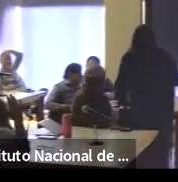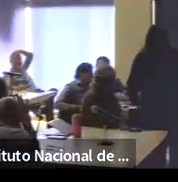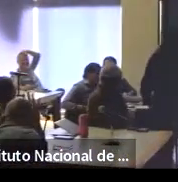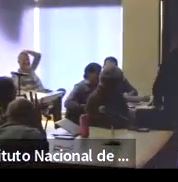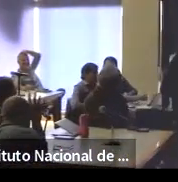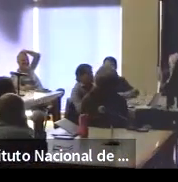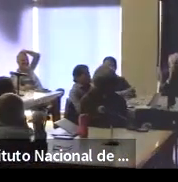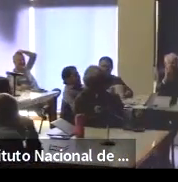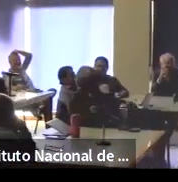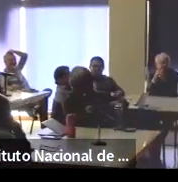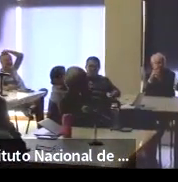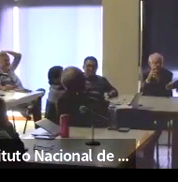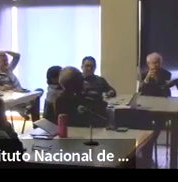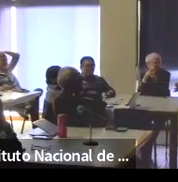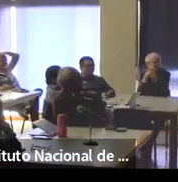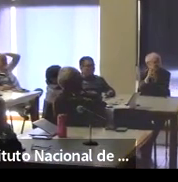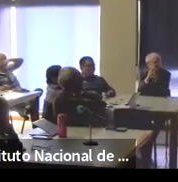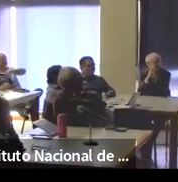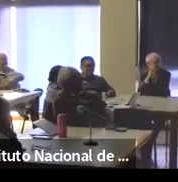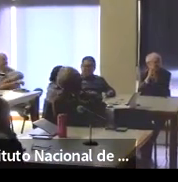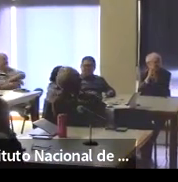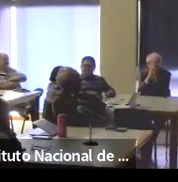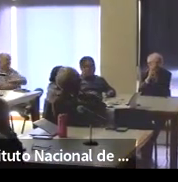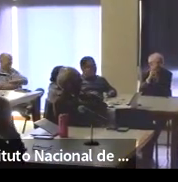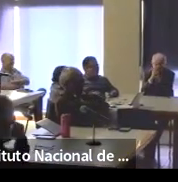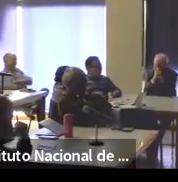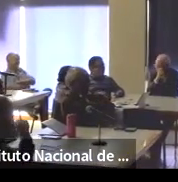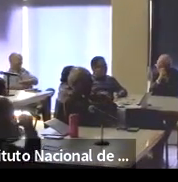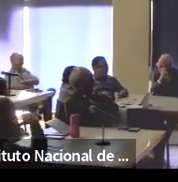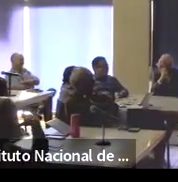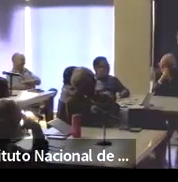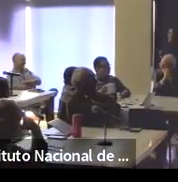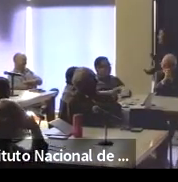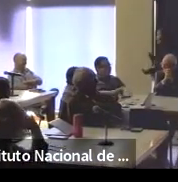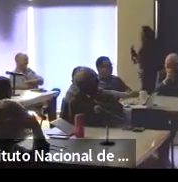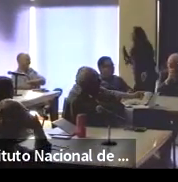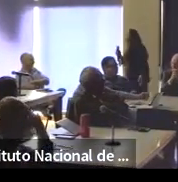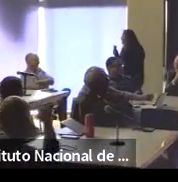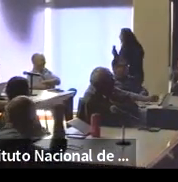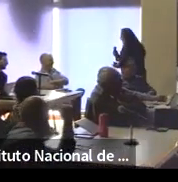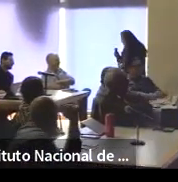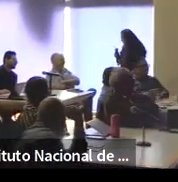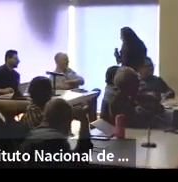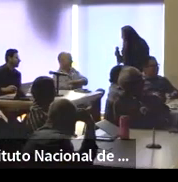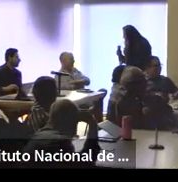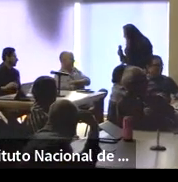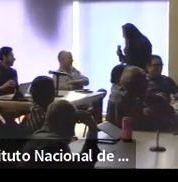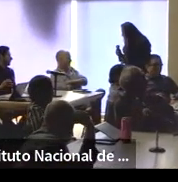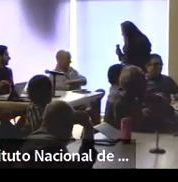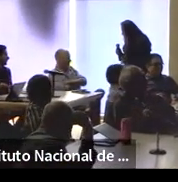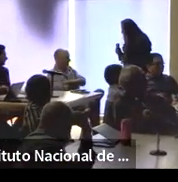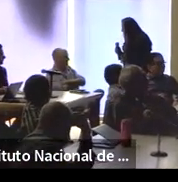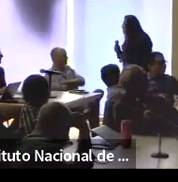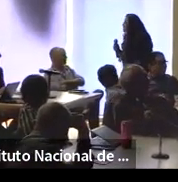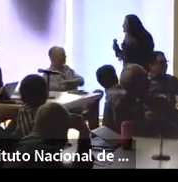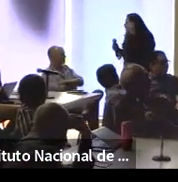Bueno está bien A ver esa idea Está bien eso está bien A ver qué Qué le ha pasado esta